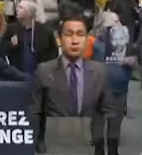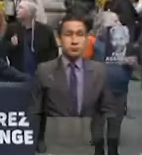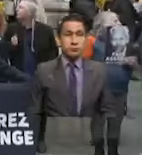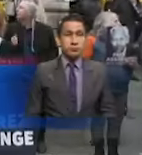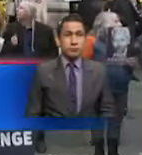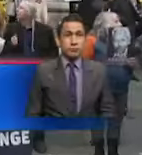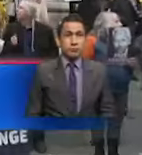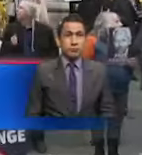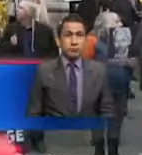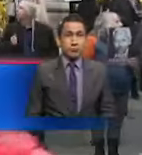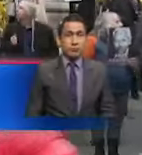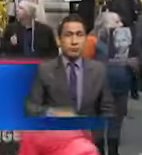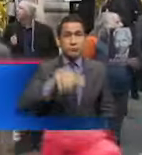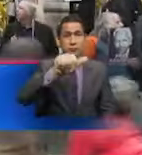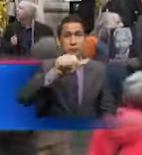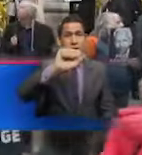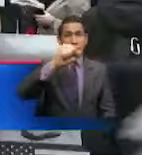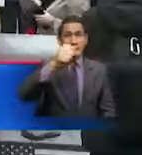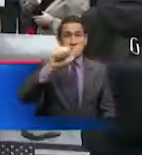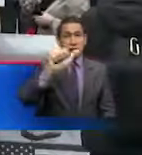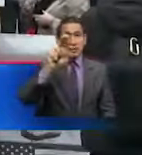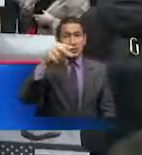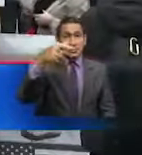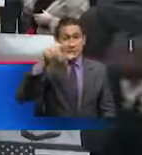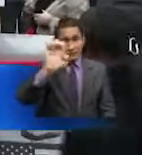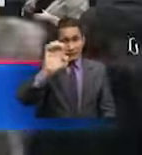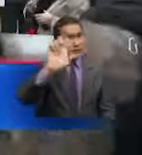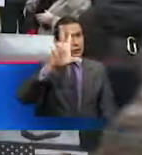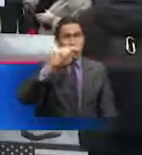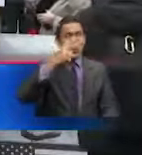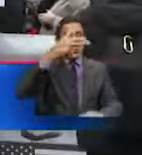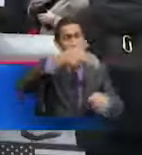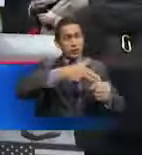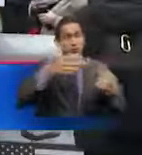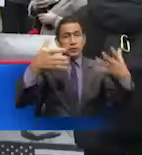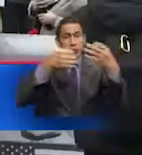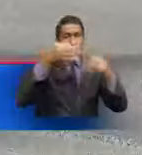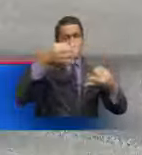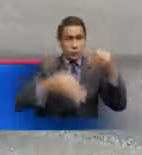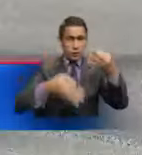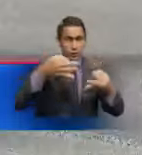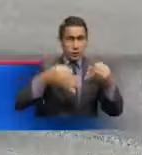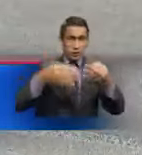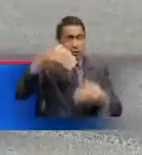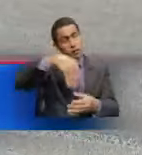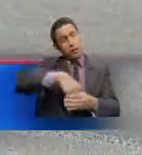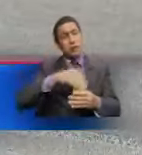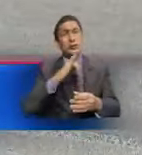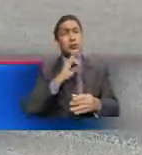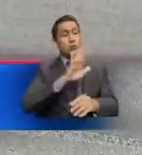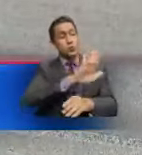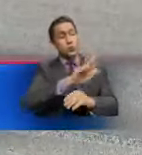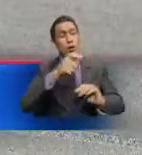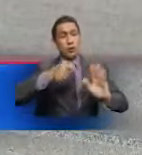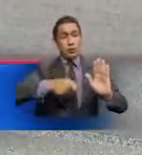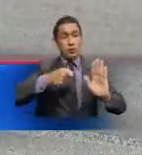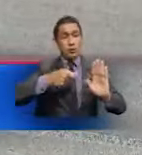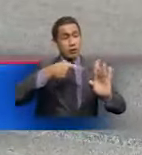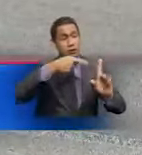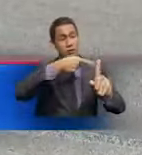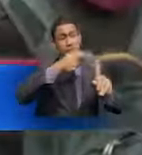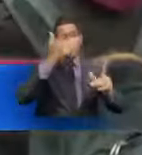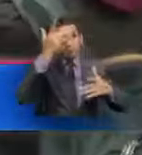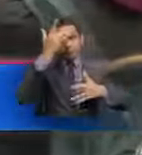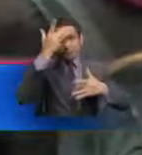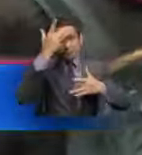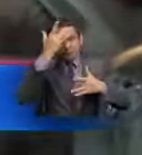Julian Assange no se presentó en un juicio clave para decidir su extradición a Estados Unidos. Su abogado declaró que su cliente se encuentra enfermo.